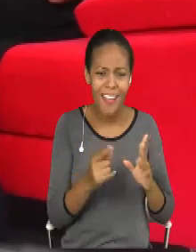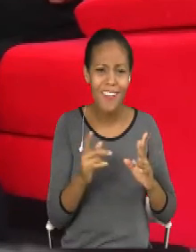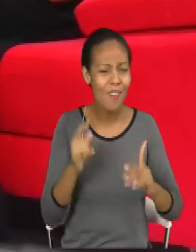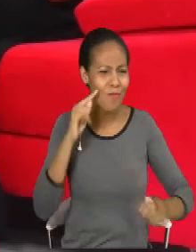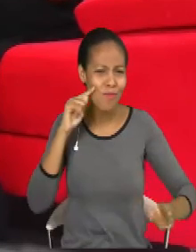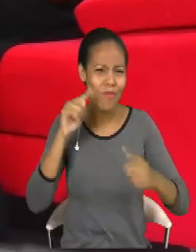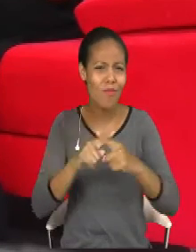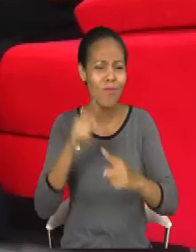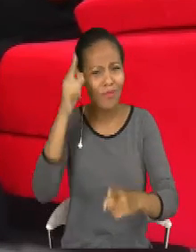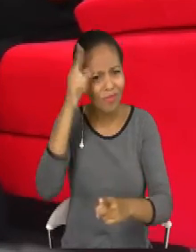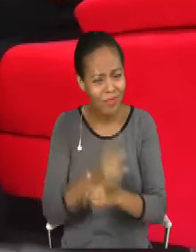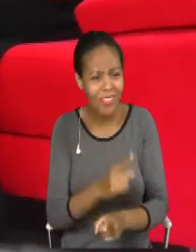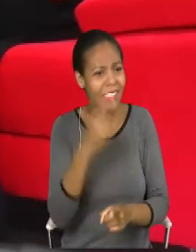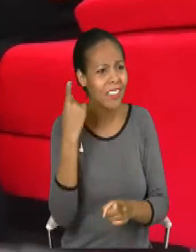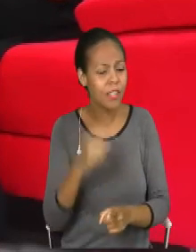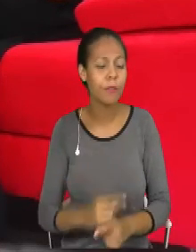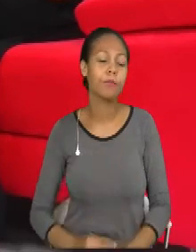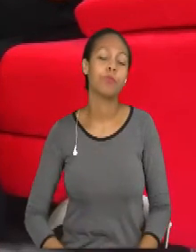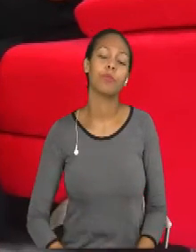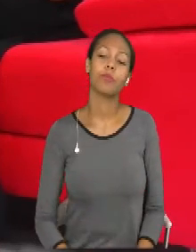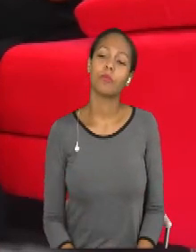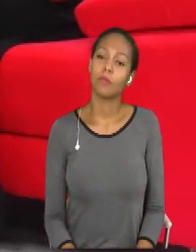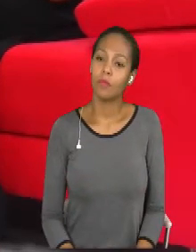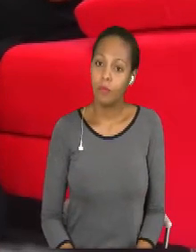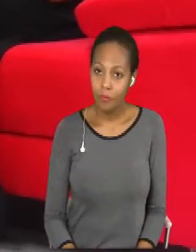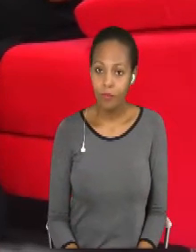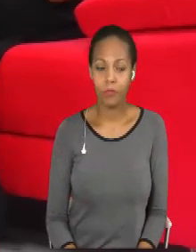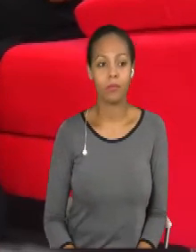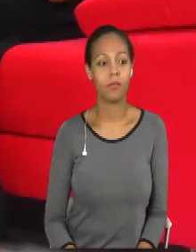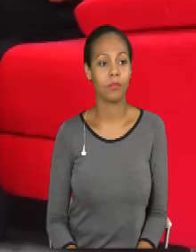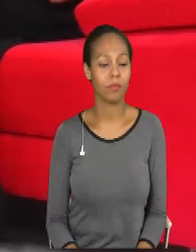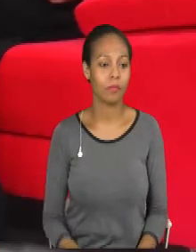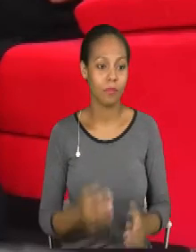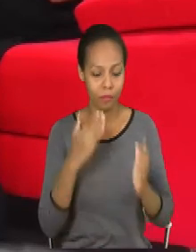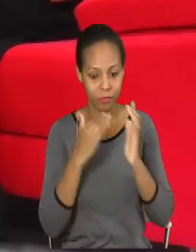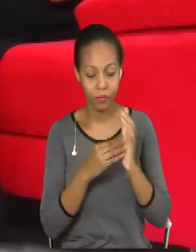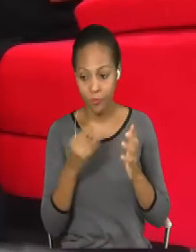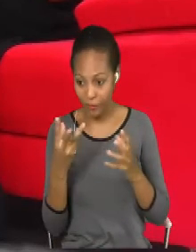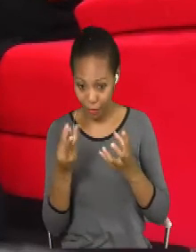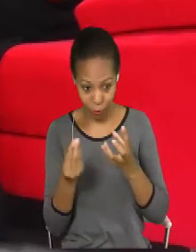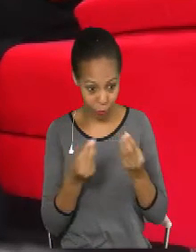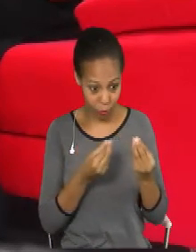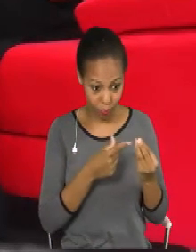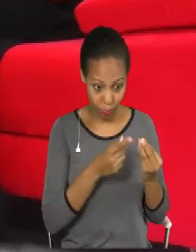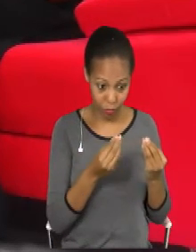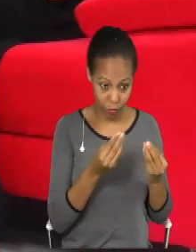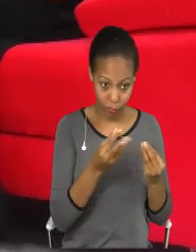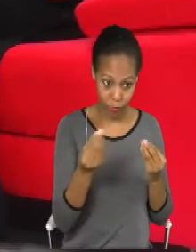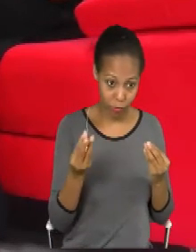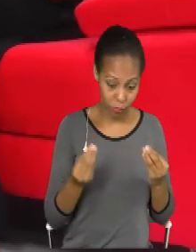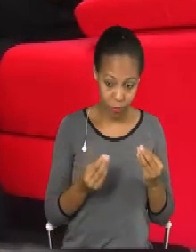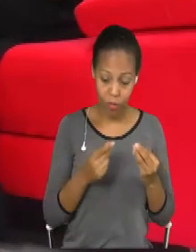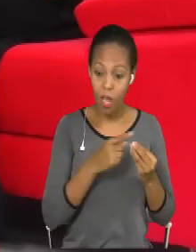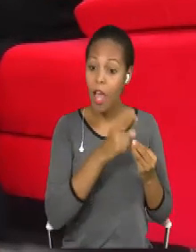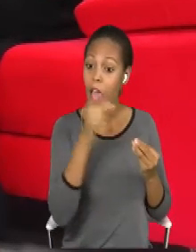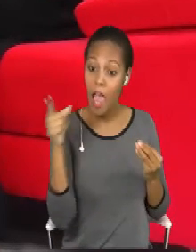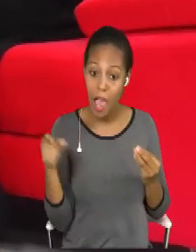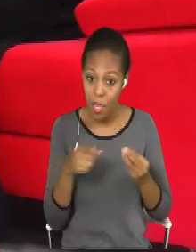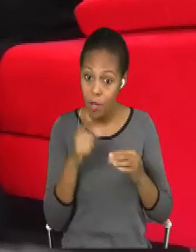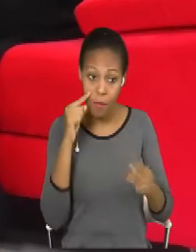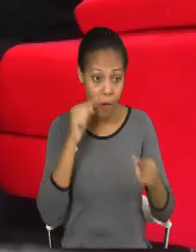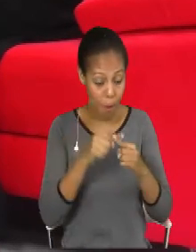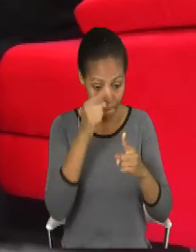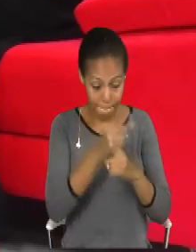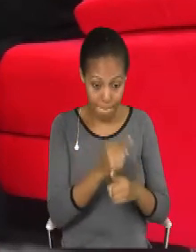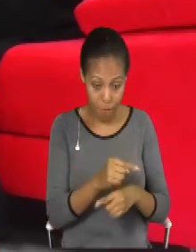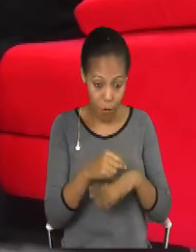final, pero los equipos que logren cumplir los objetivos son los que van a entrar en la etapa de consolidación.